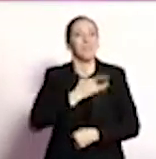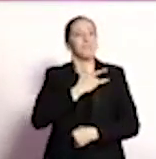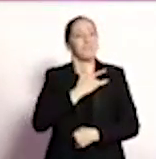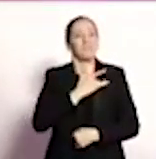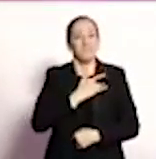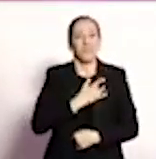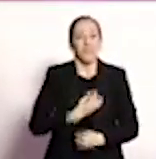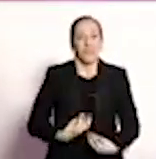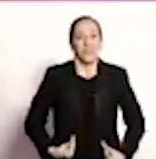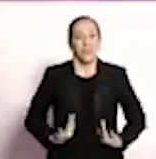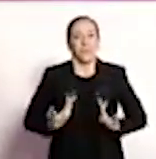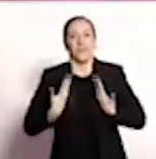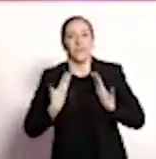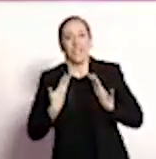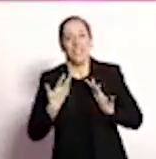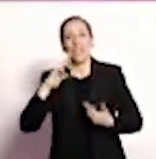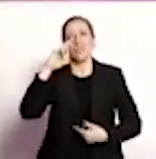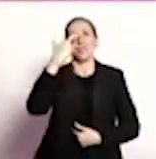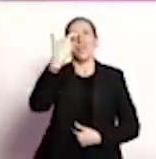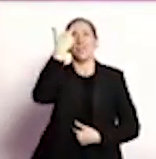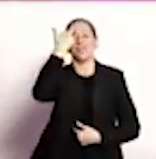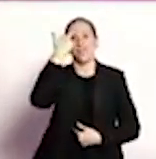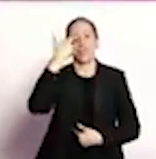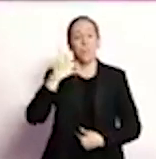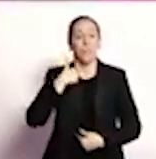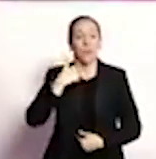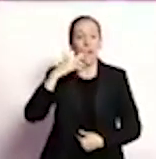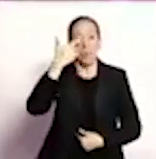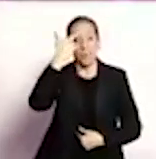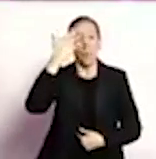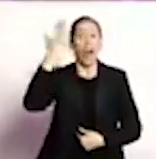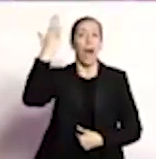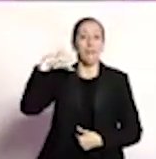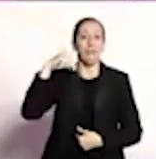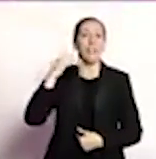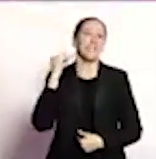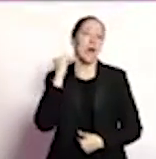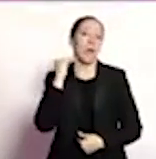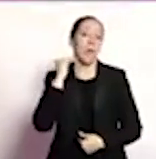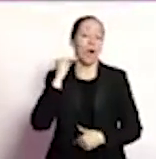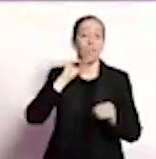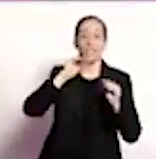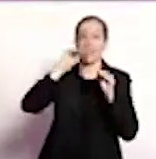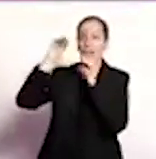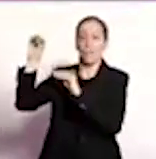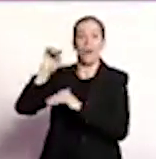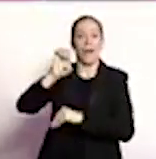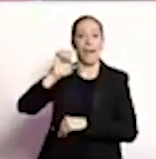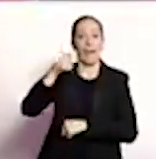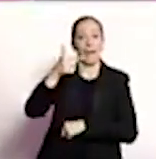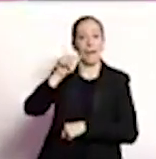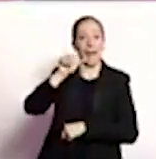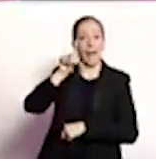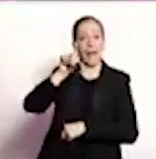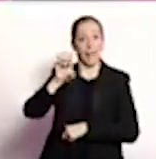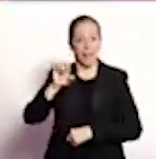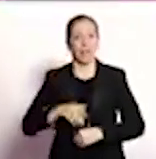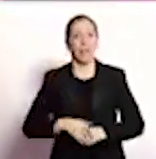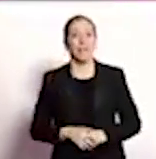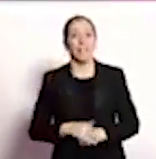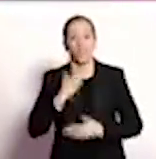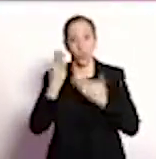semestre aquí en el tec a los abogados los mandaban alegato yo tenía fácil 12-13 años de no